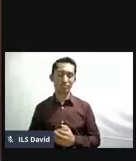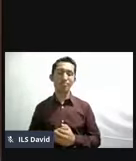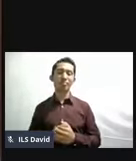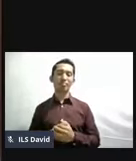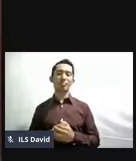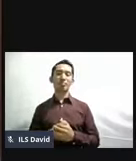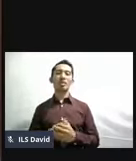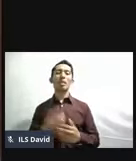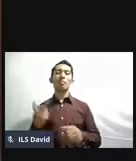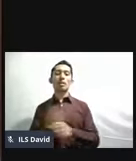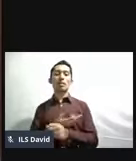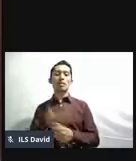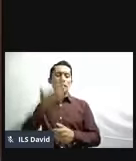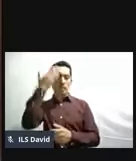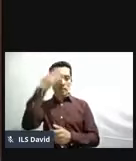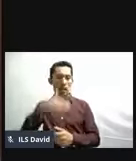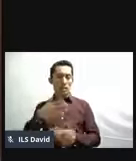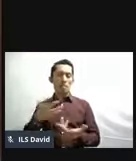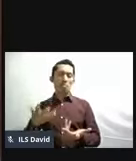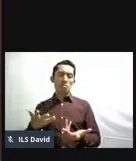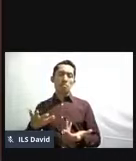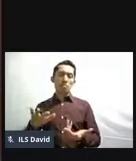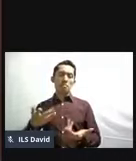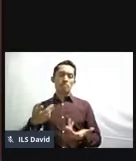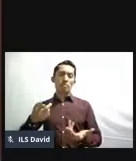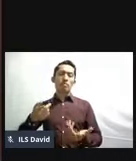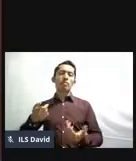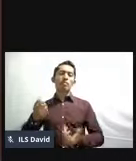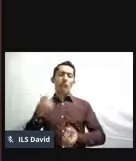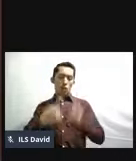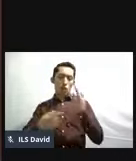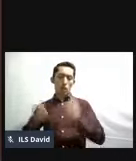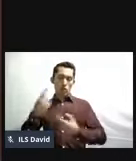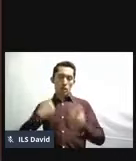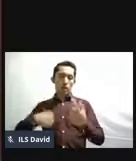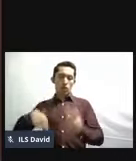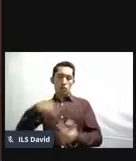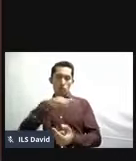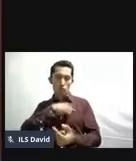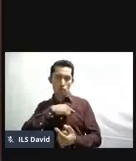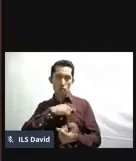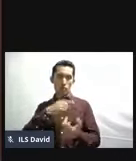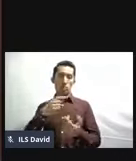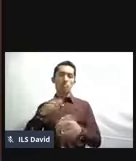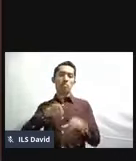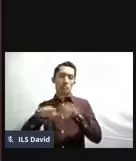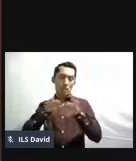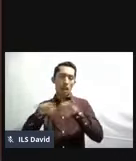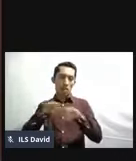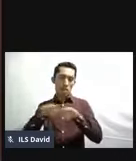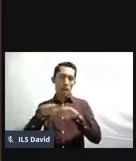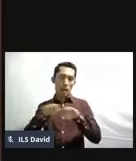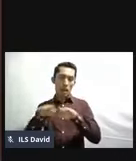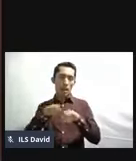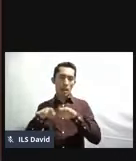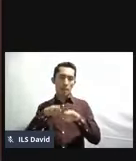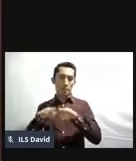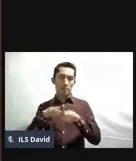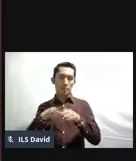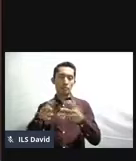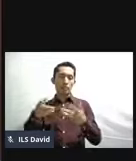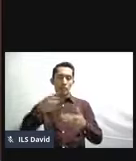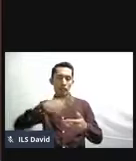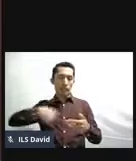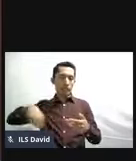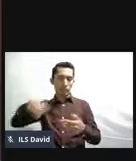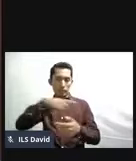fíjate qué increíble, las que tenemos la fortuna de ser asalariadas y asalariados, que es mucha de la población.